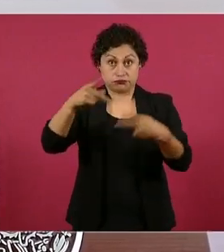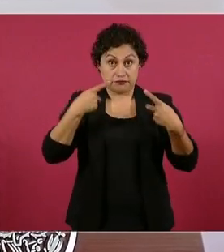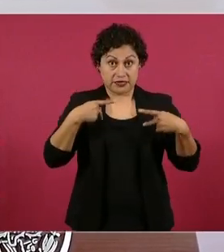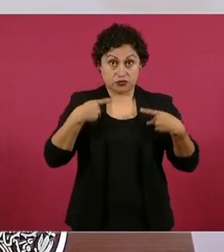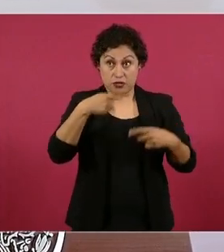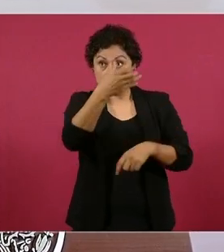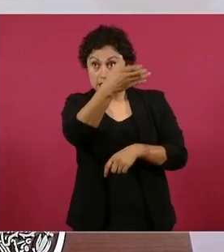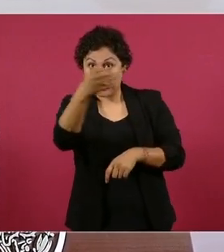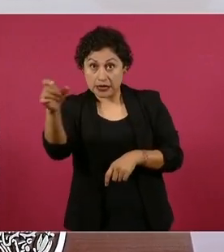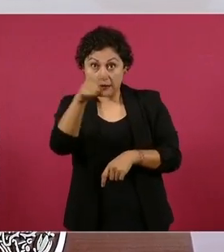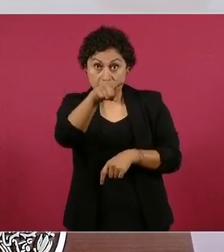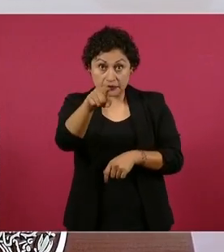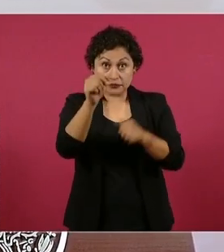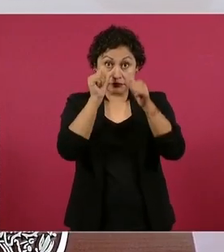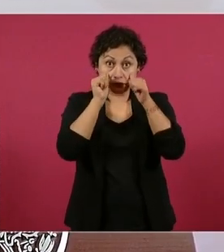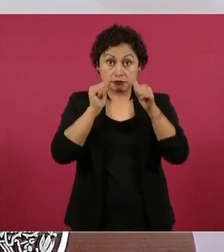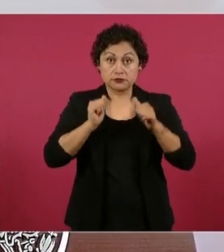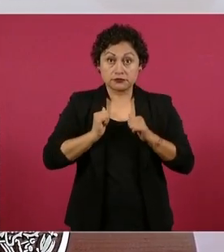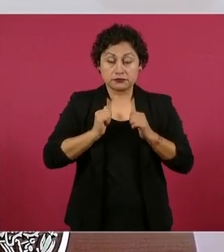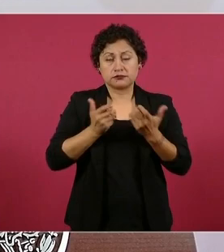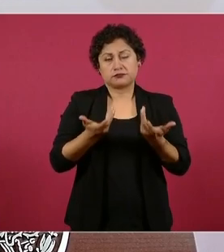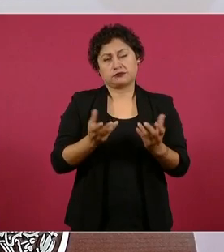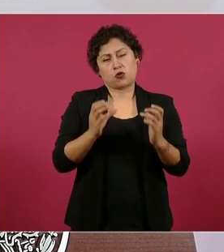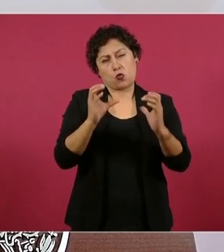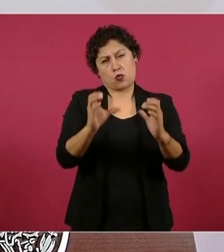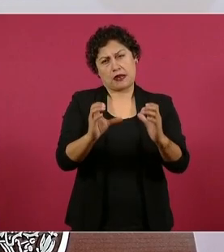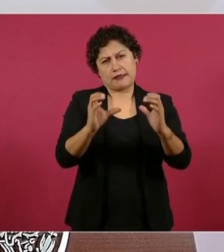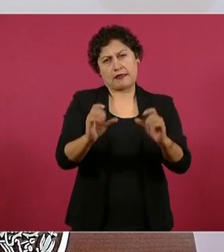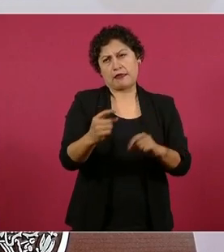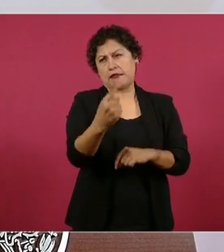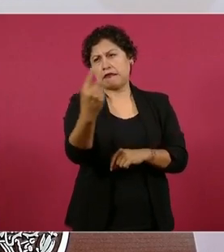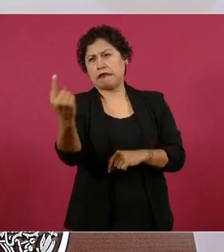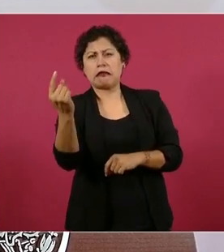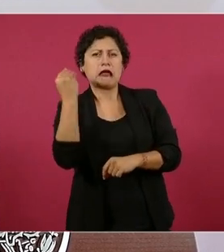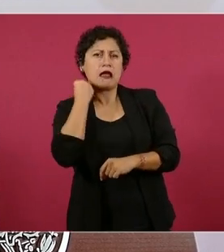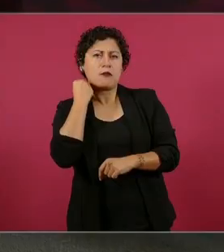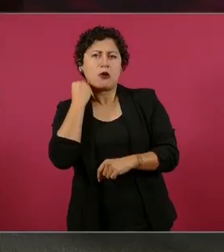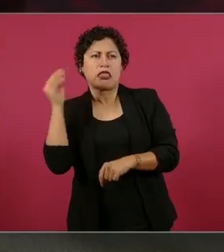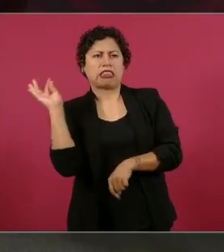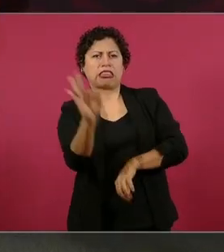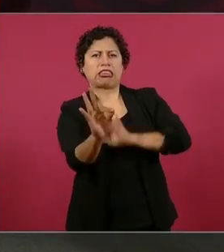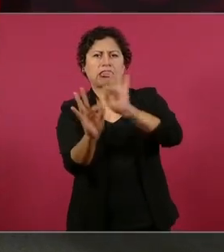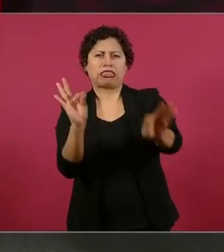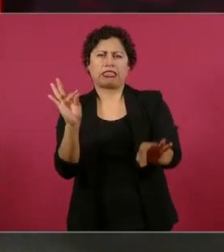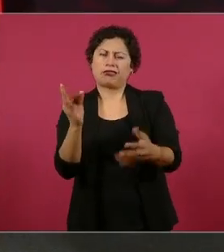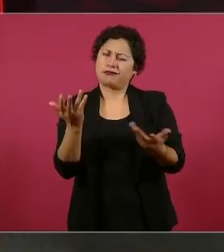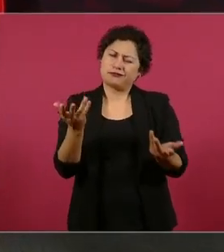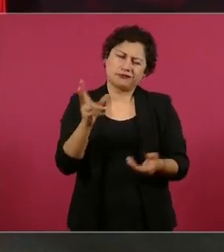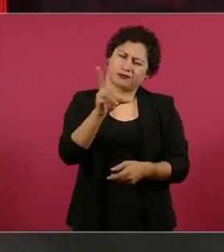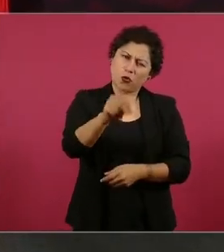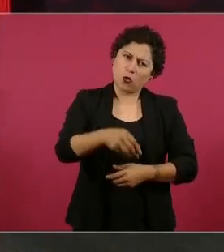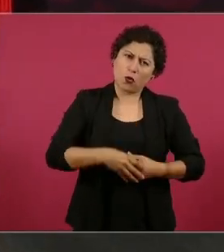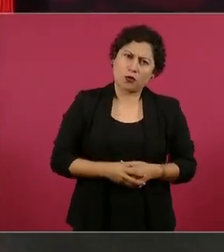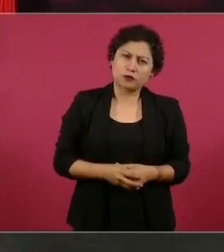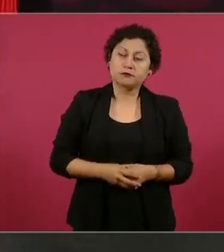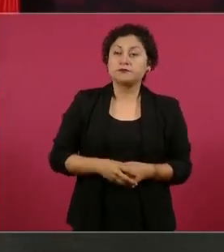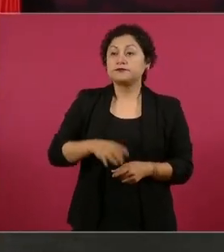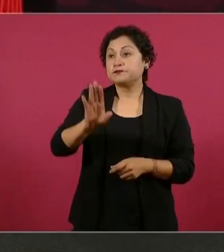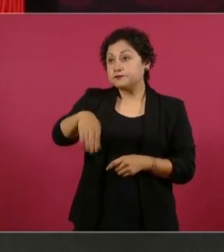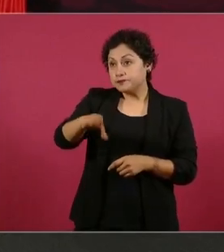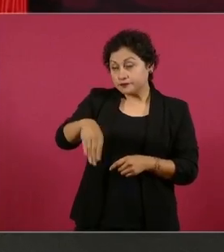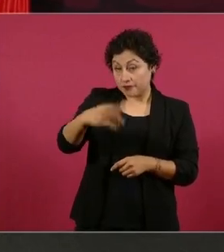dejen manipular por estos abogados. ¿Usted invitaría a los campesinos